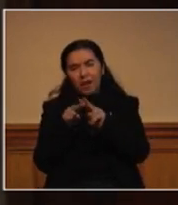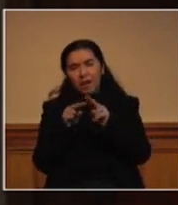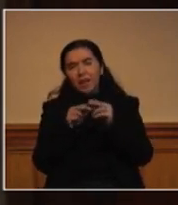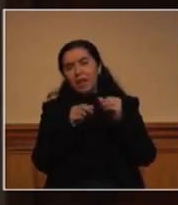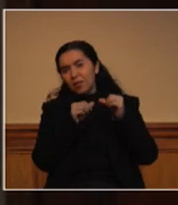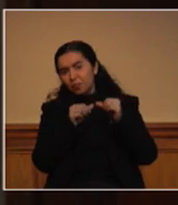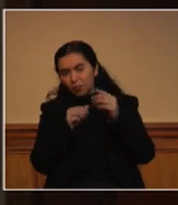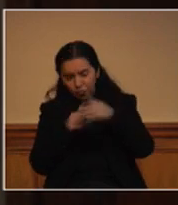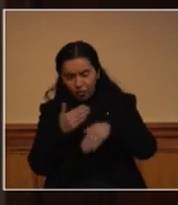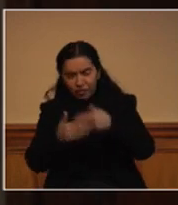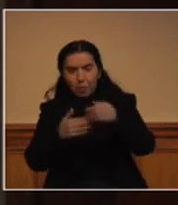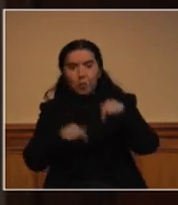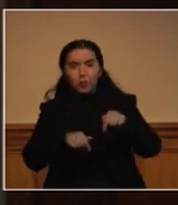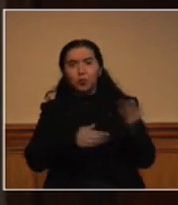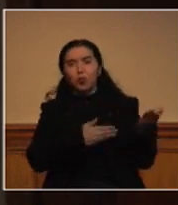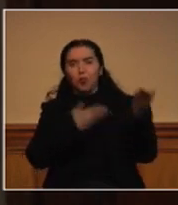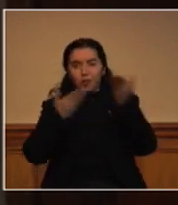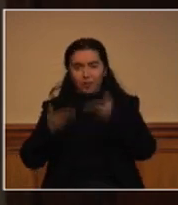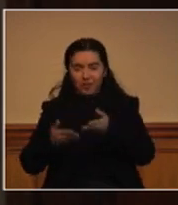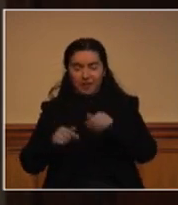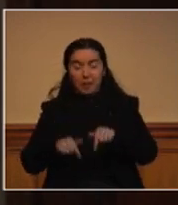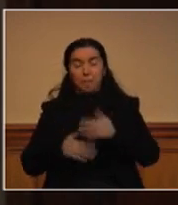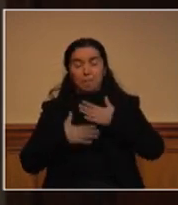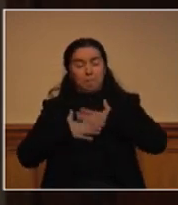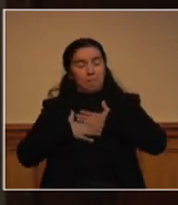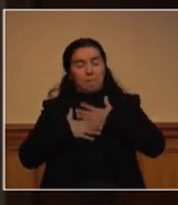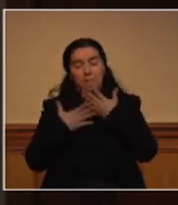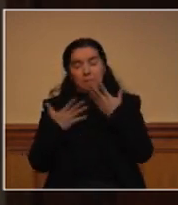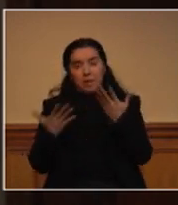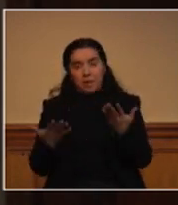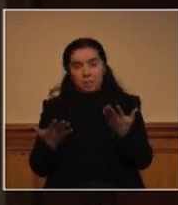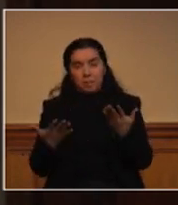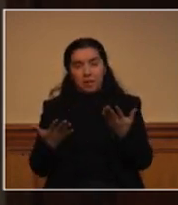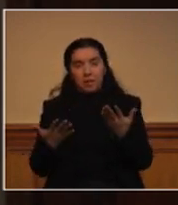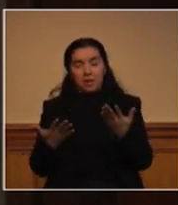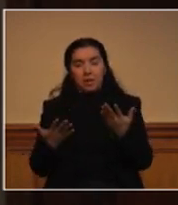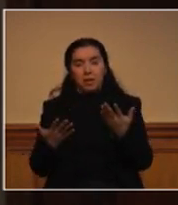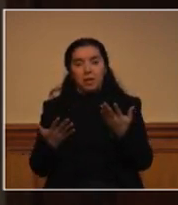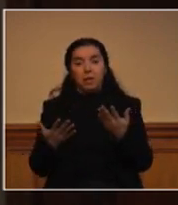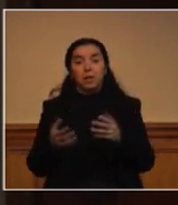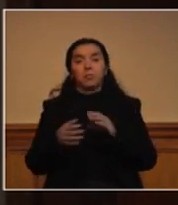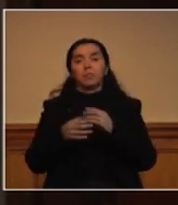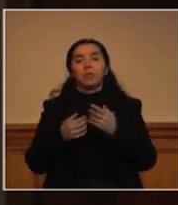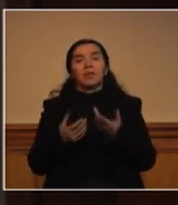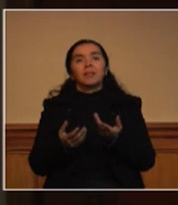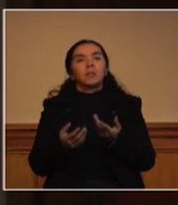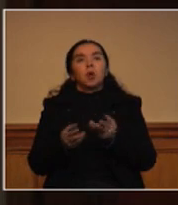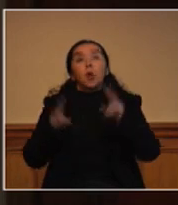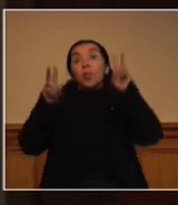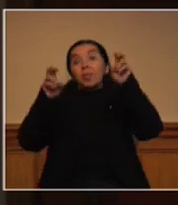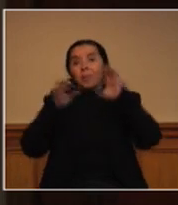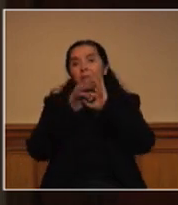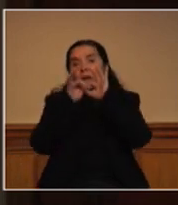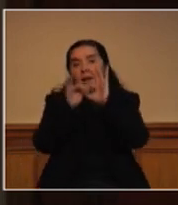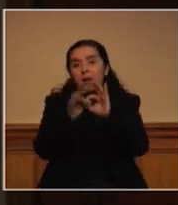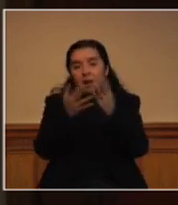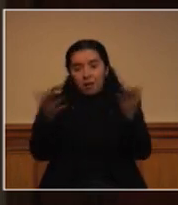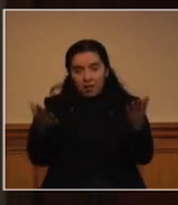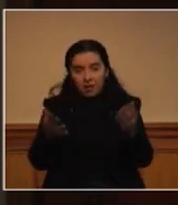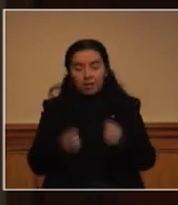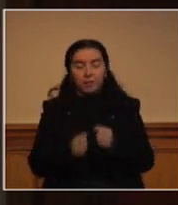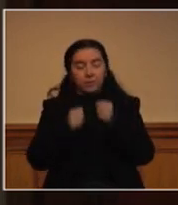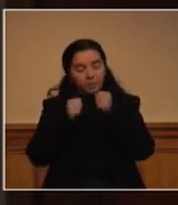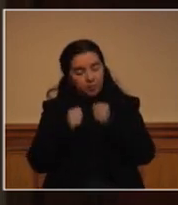que pudiera estar aquí. Para mí es pues un motivo de agradecimiento y de honor el